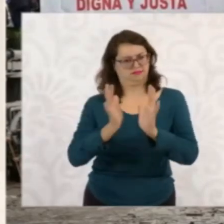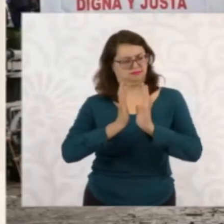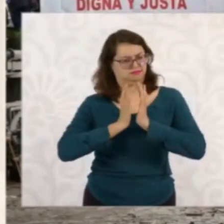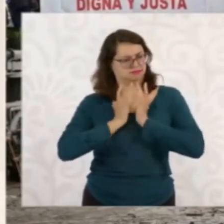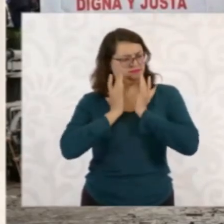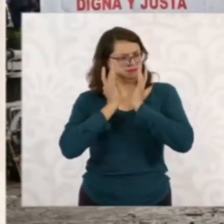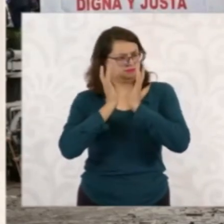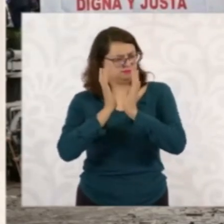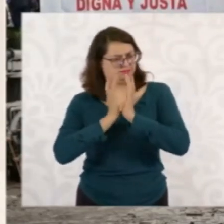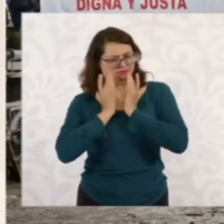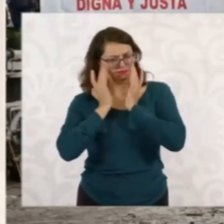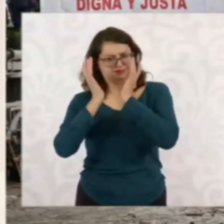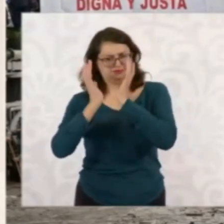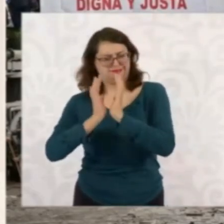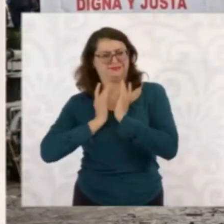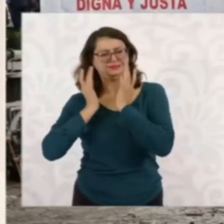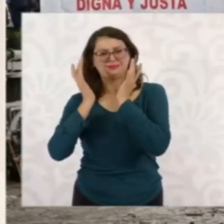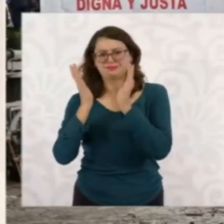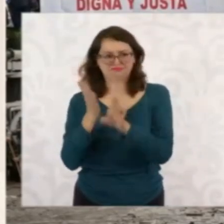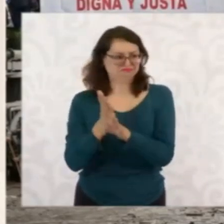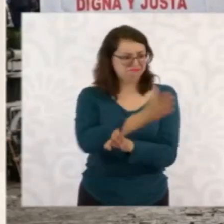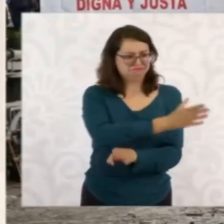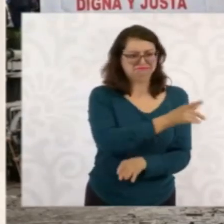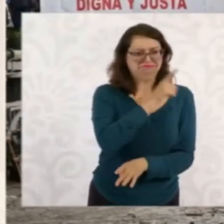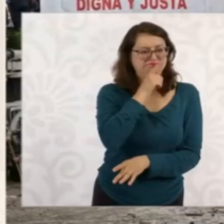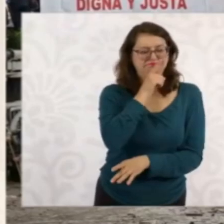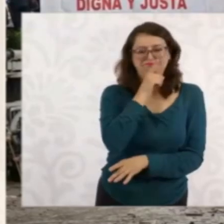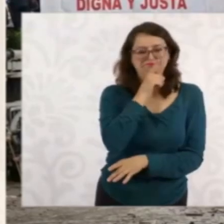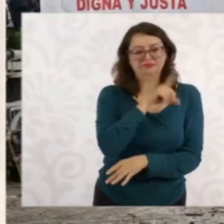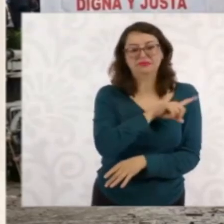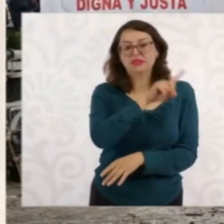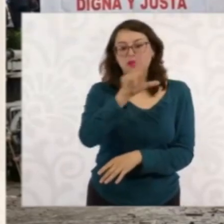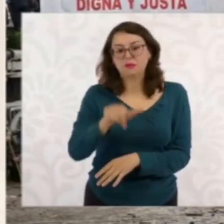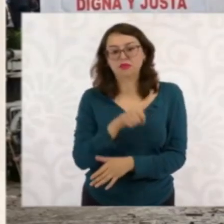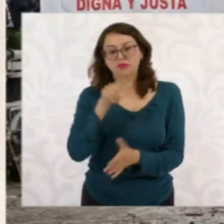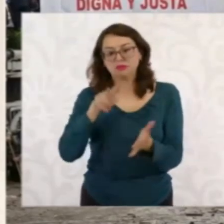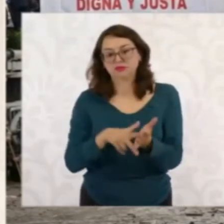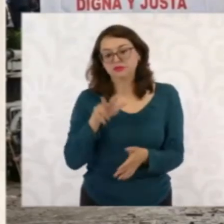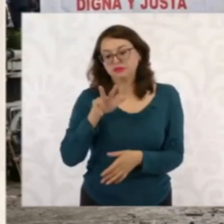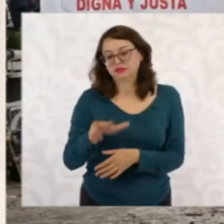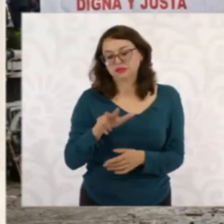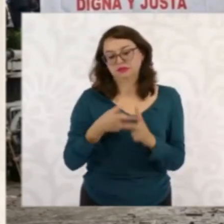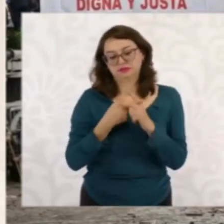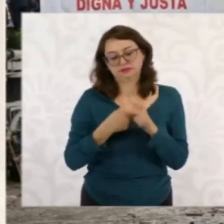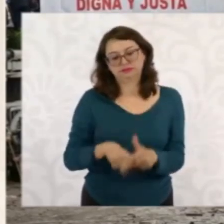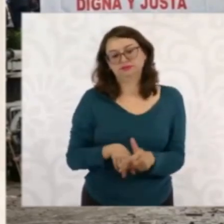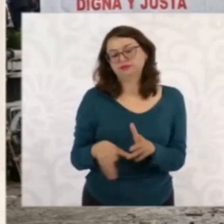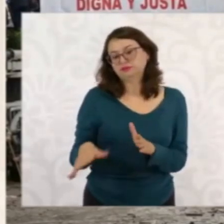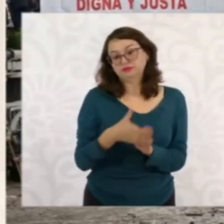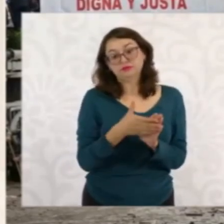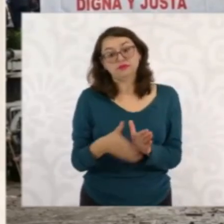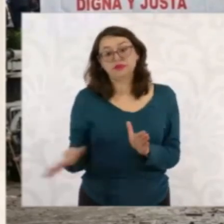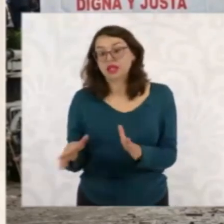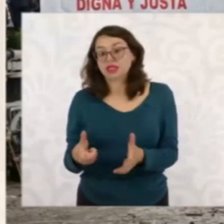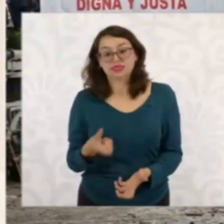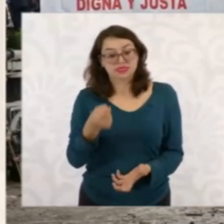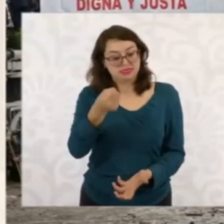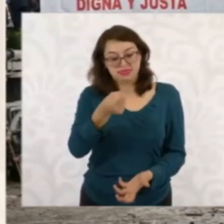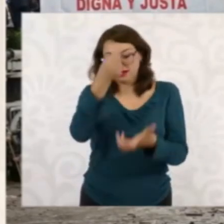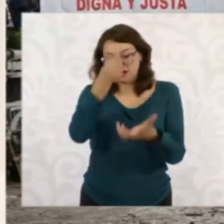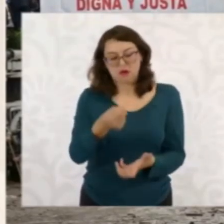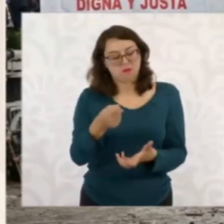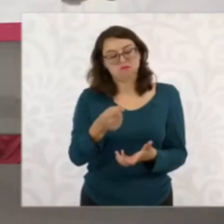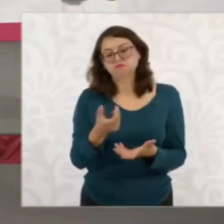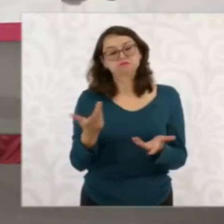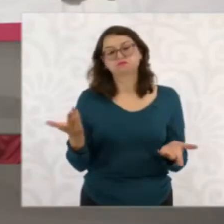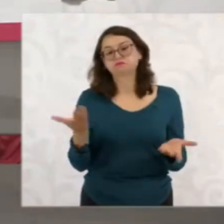histórico. Y aquí empieza la administración del presidente López Obrador y el de 2025 ya de la